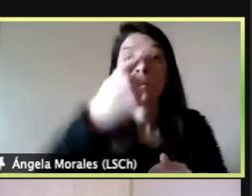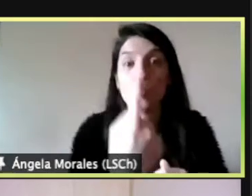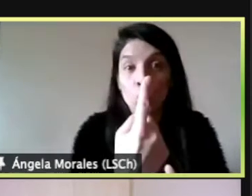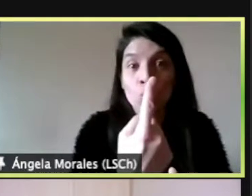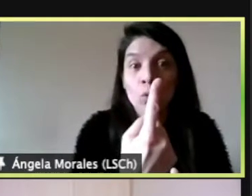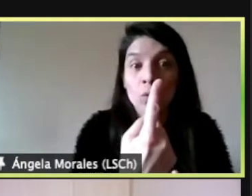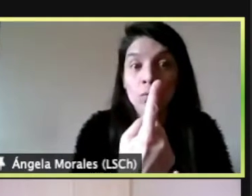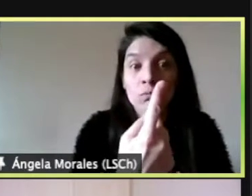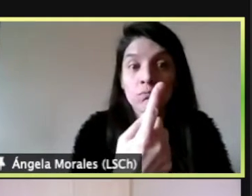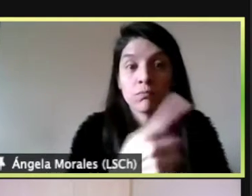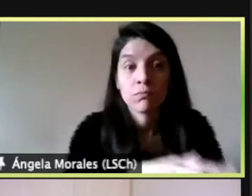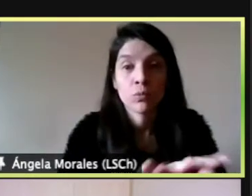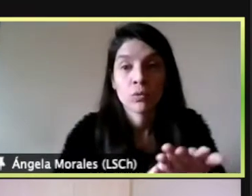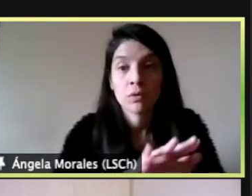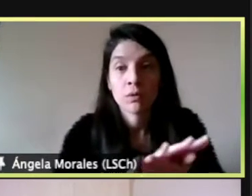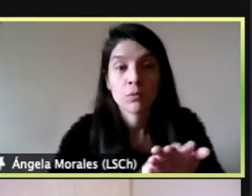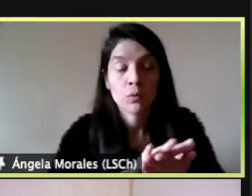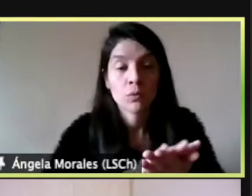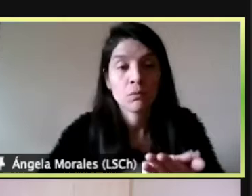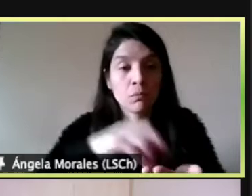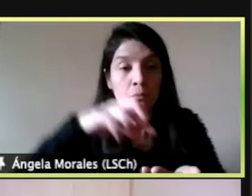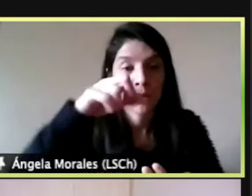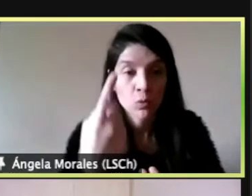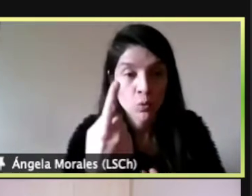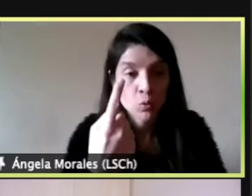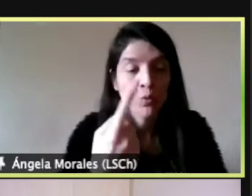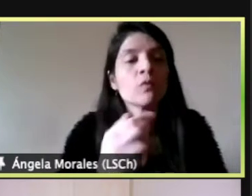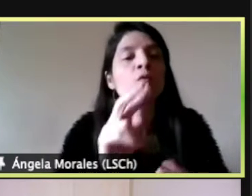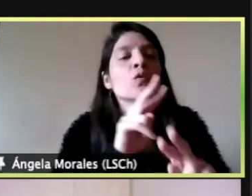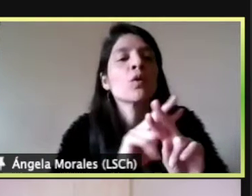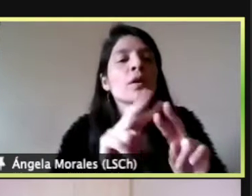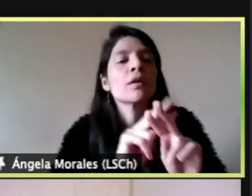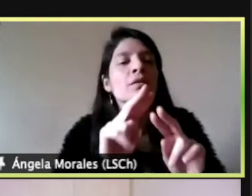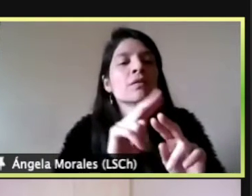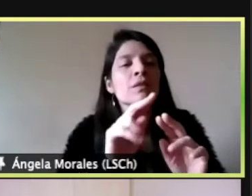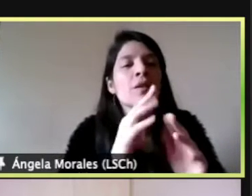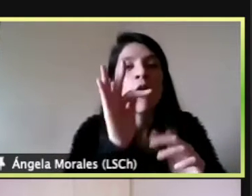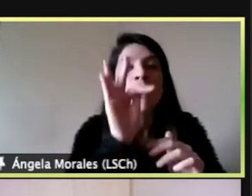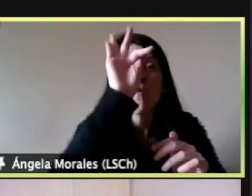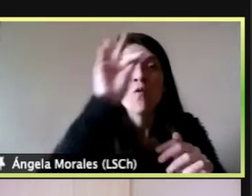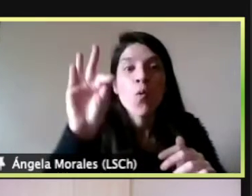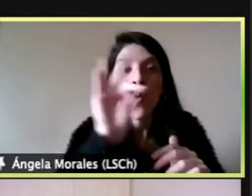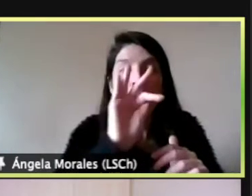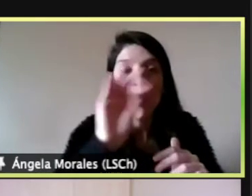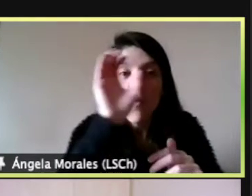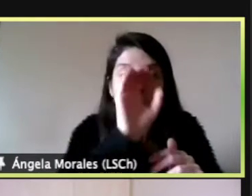Y voy a realizar la fórmula de buscar B.